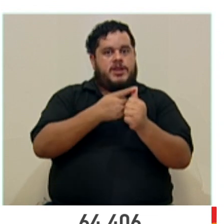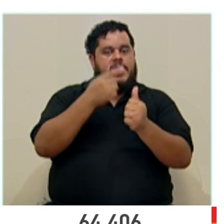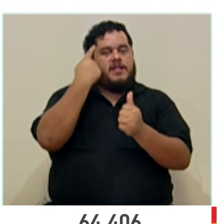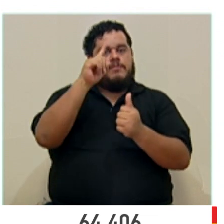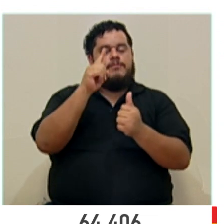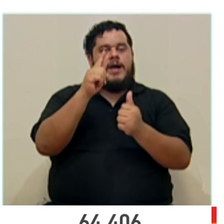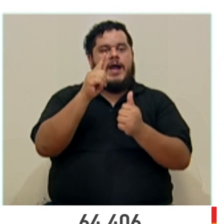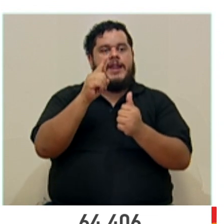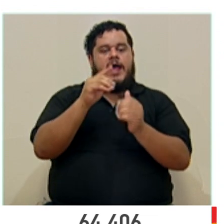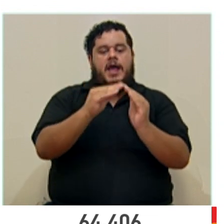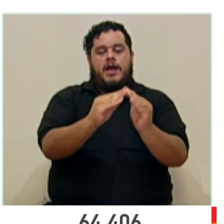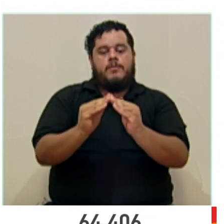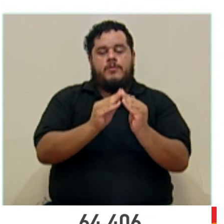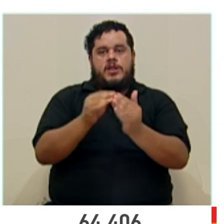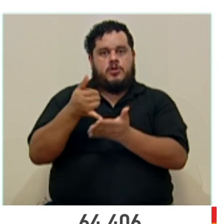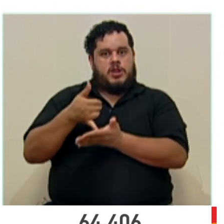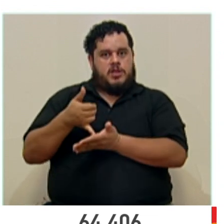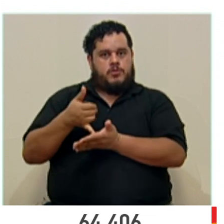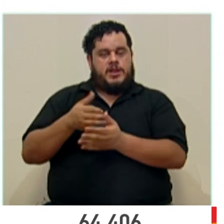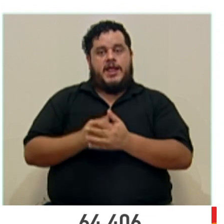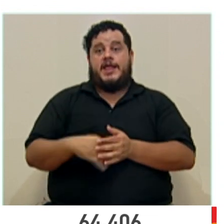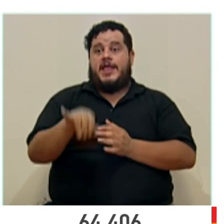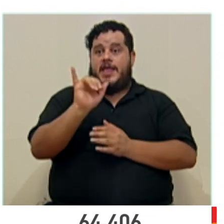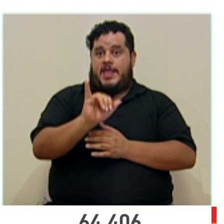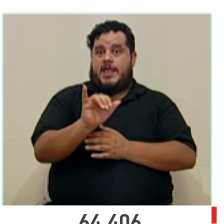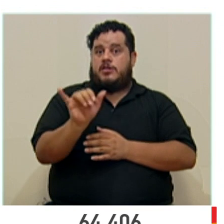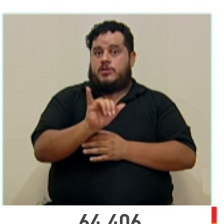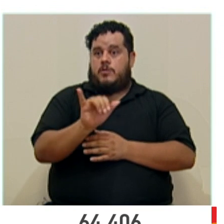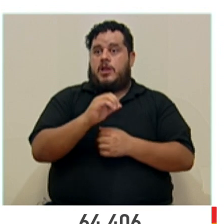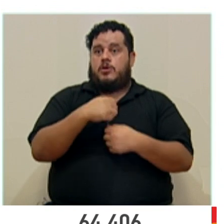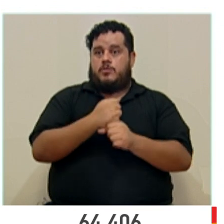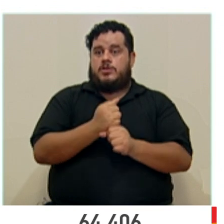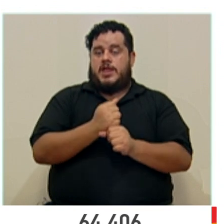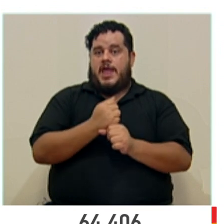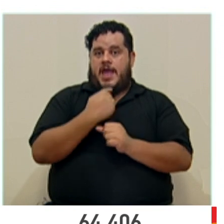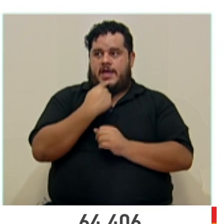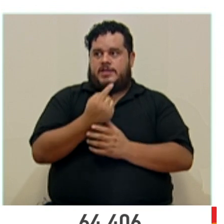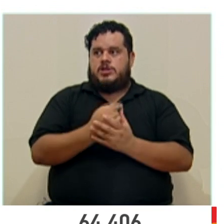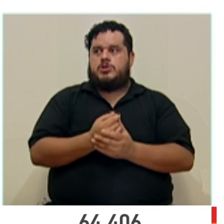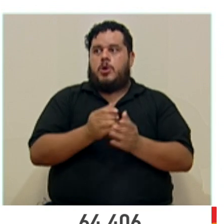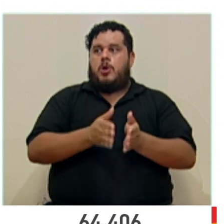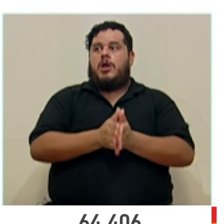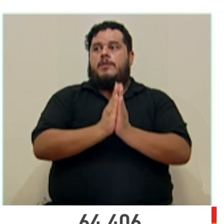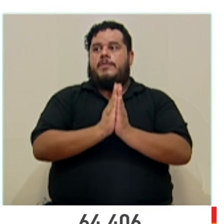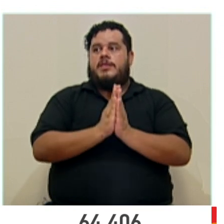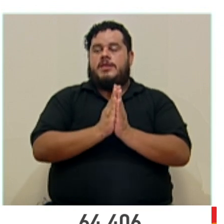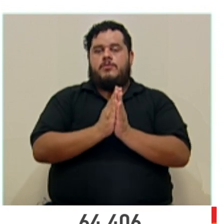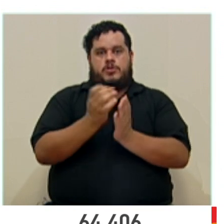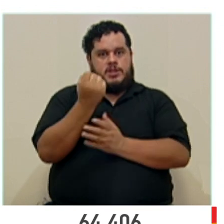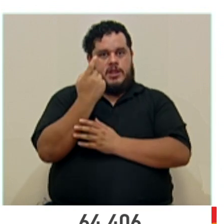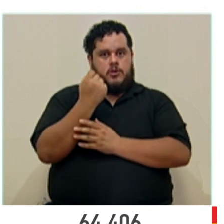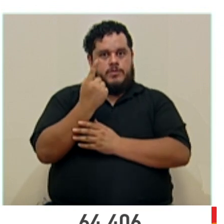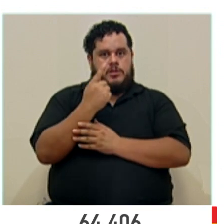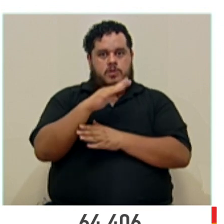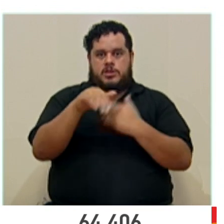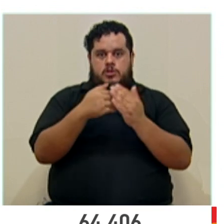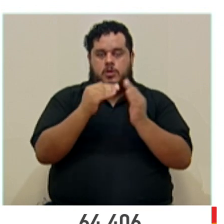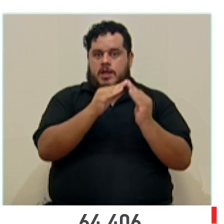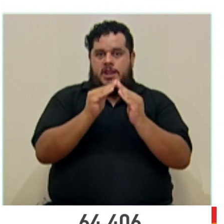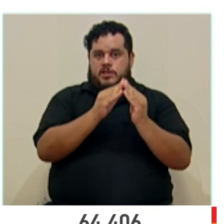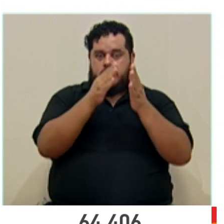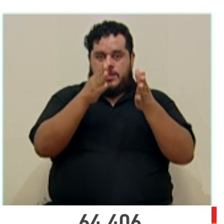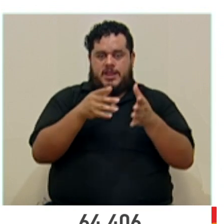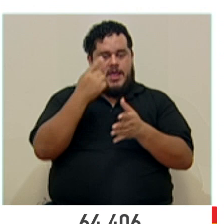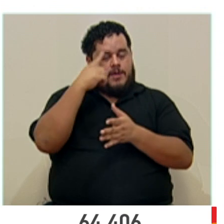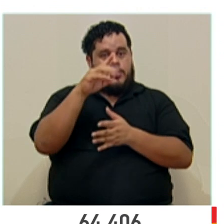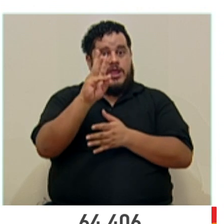poblaciones vulnerables. Y en esto, como se ha señalado, pedimos la comprensión de la ciudadanía porque